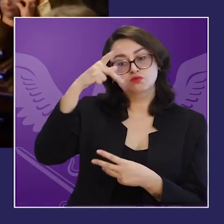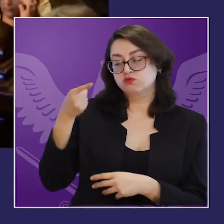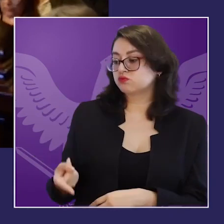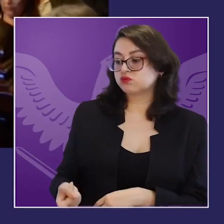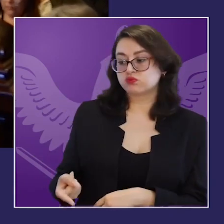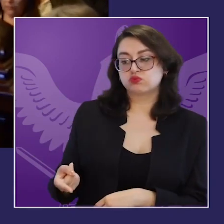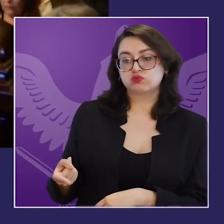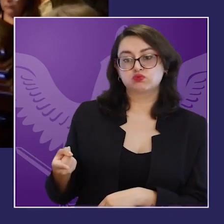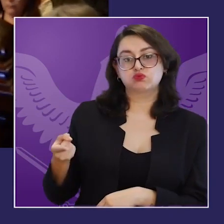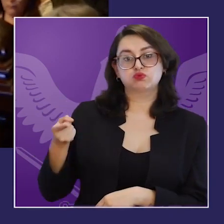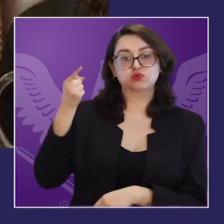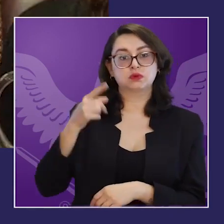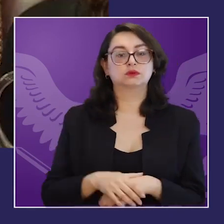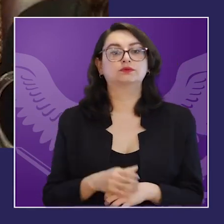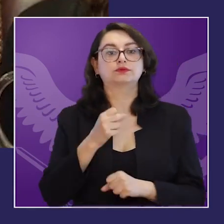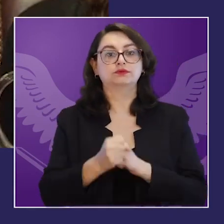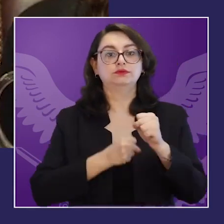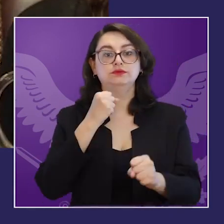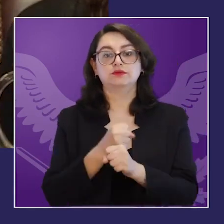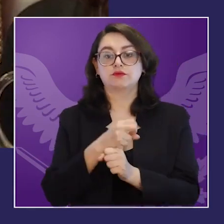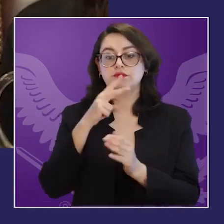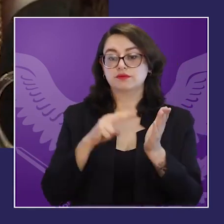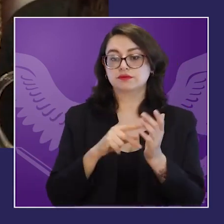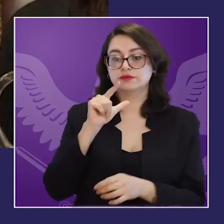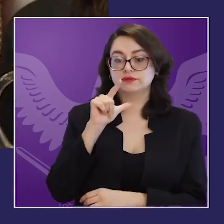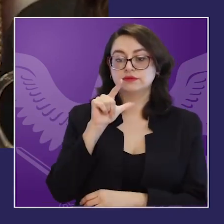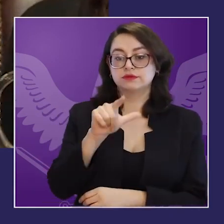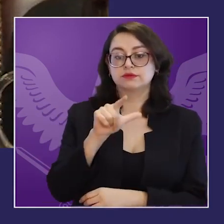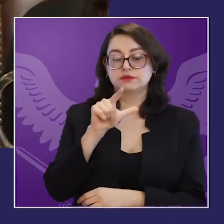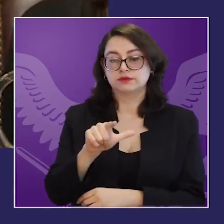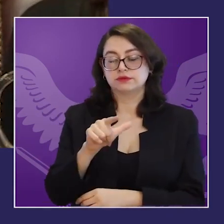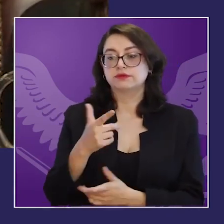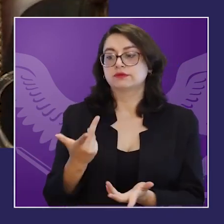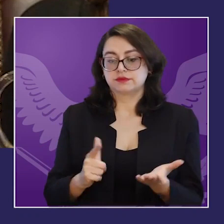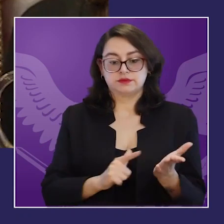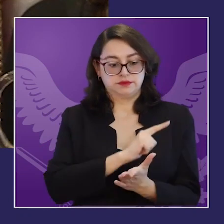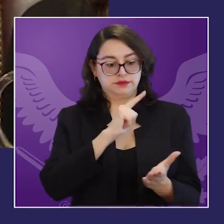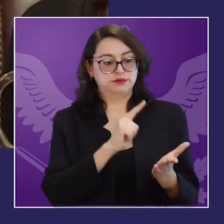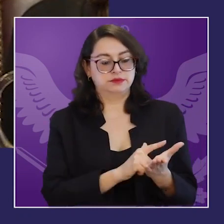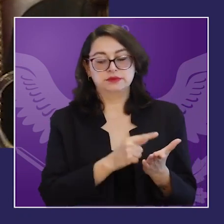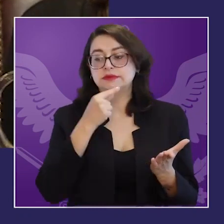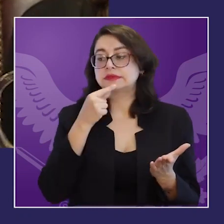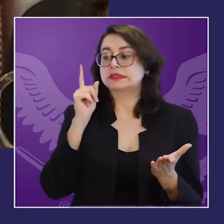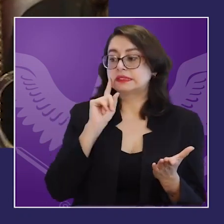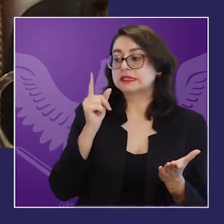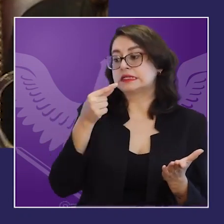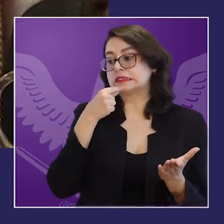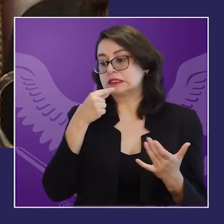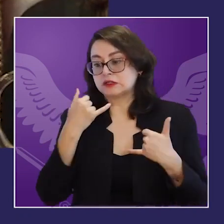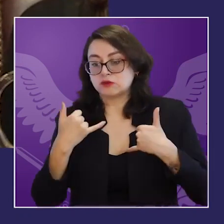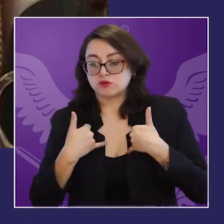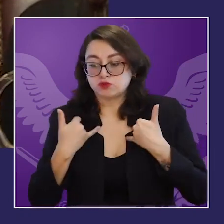En el año 2017, la Ley de Reparación Económica para niñas, niños, adolescentes, víctimas colaterales de